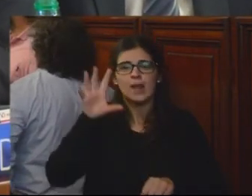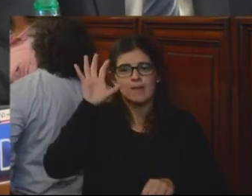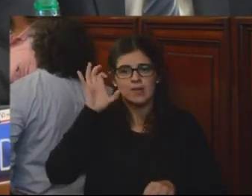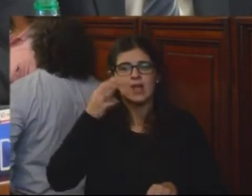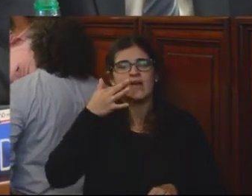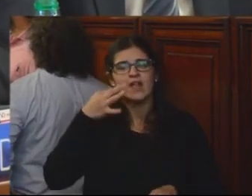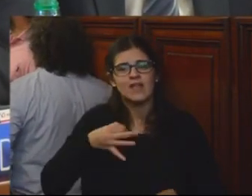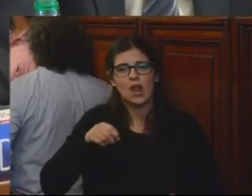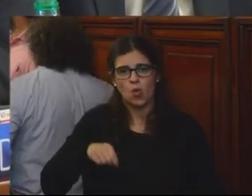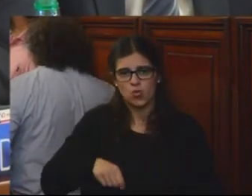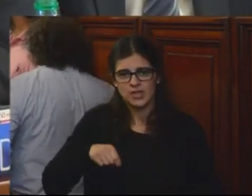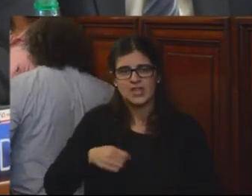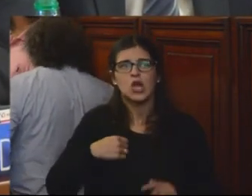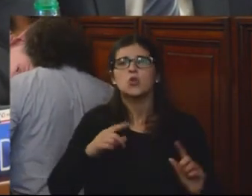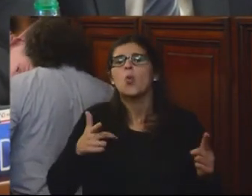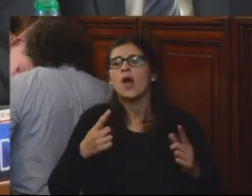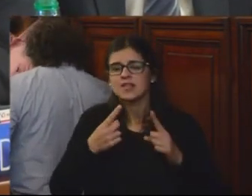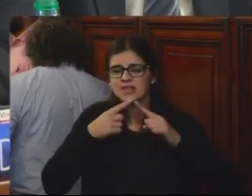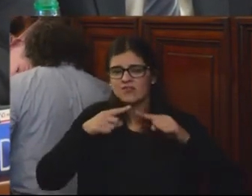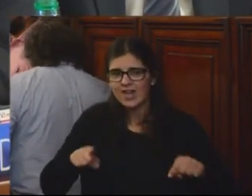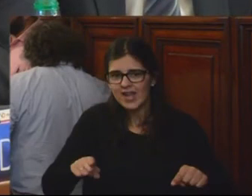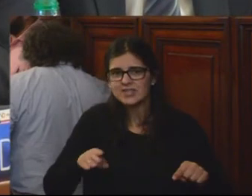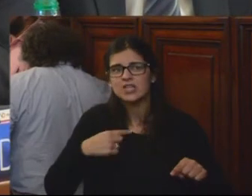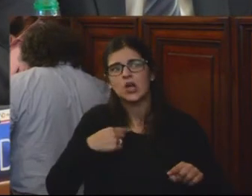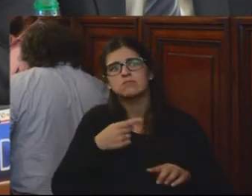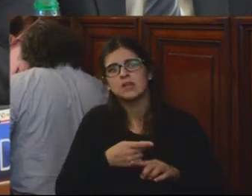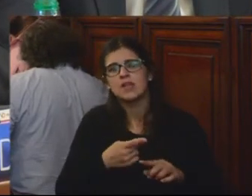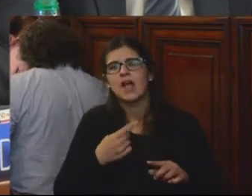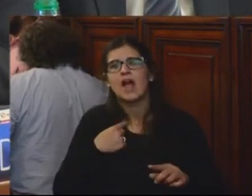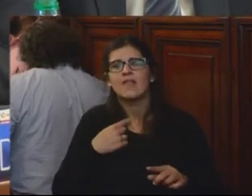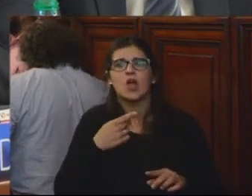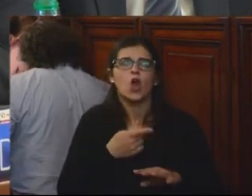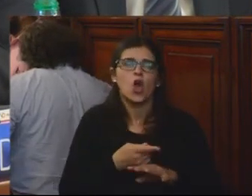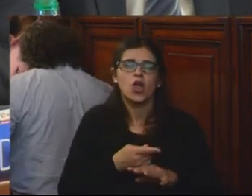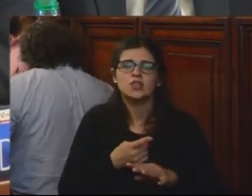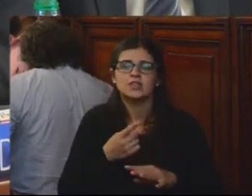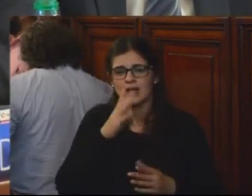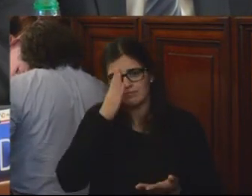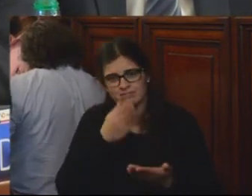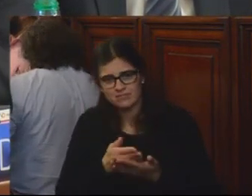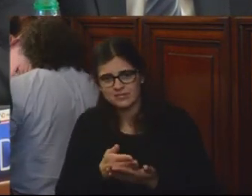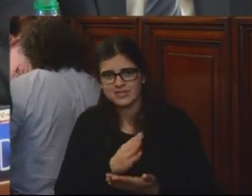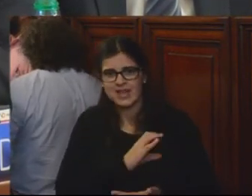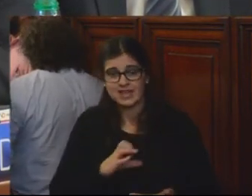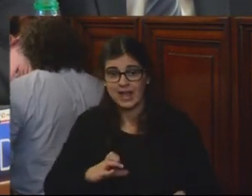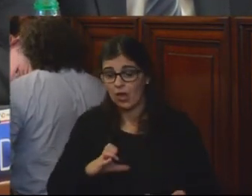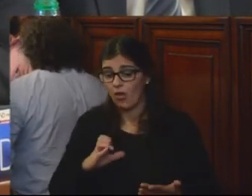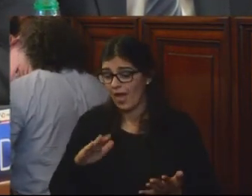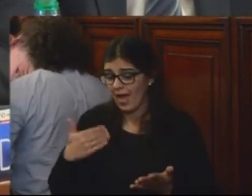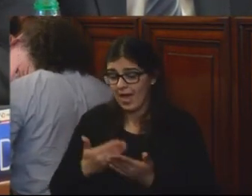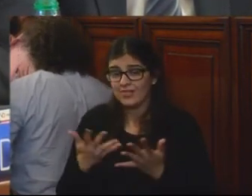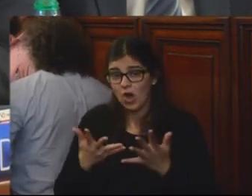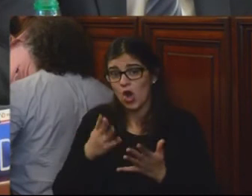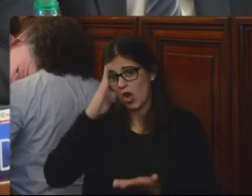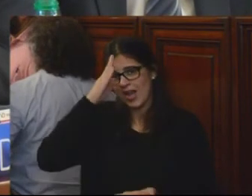justicia que no tenemos diferencia en nuestro repudio rechazo del terrorismo de estado que lo que implica hasta el día de hoy lo que fue la